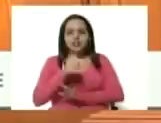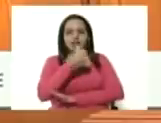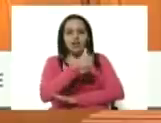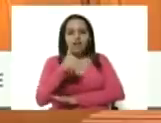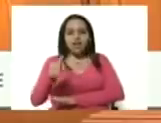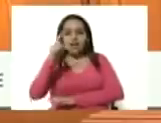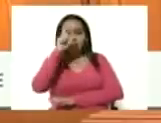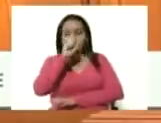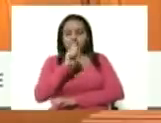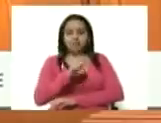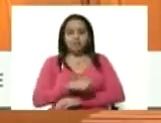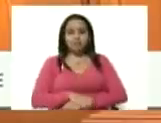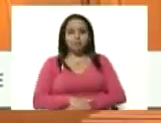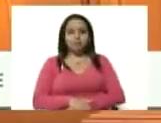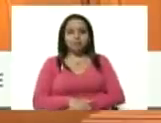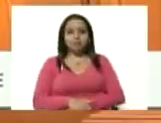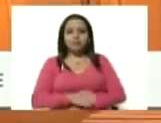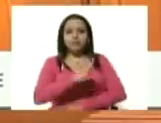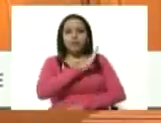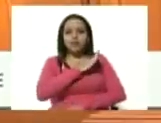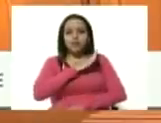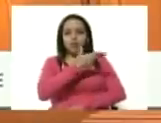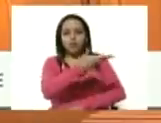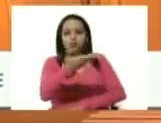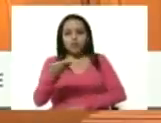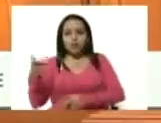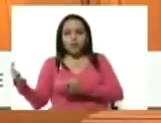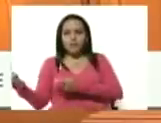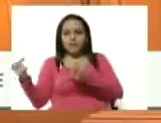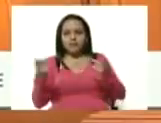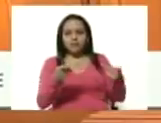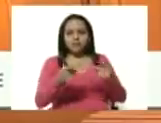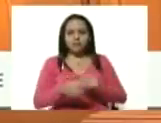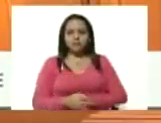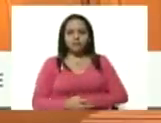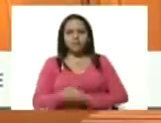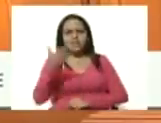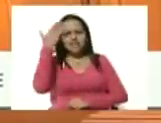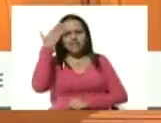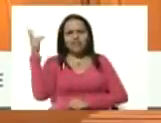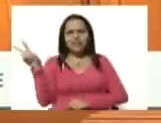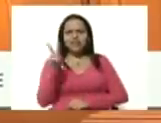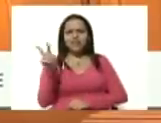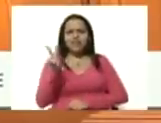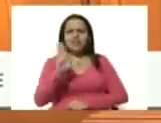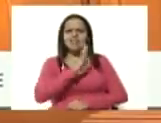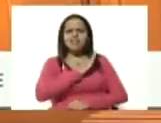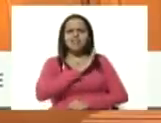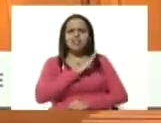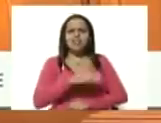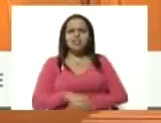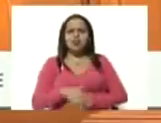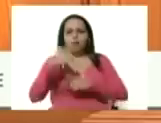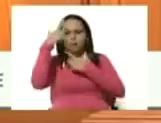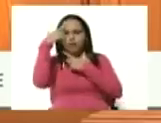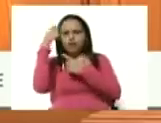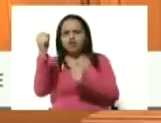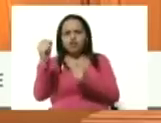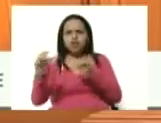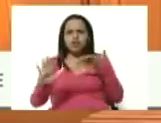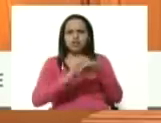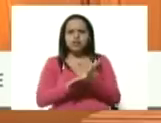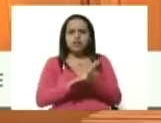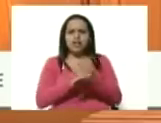año en tenerlos a ustedes como invitados y en saber que Venezuela cuenta con profesionales de la calidad,